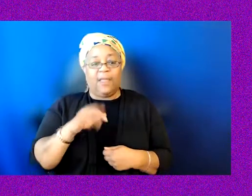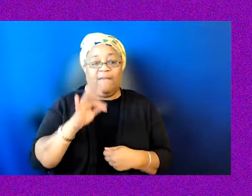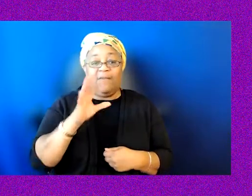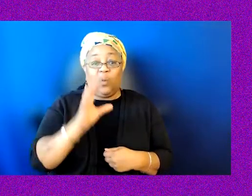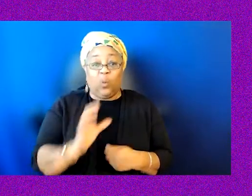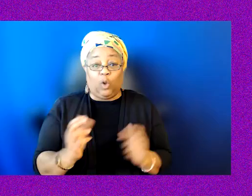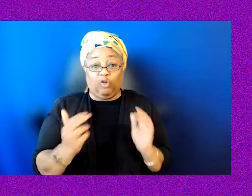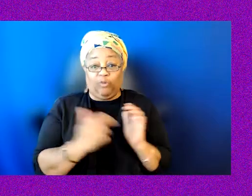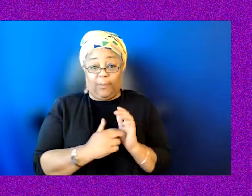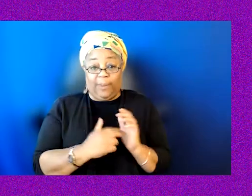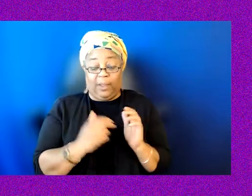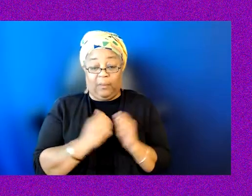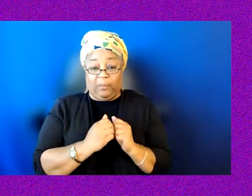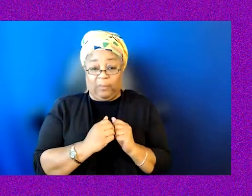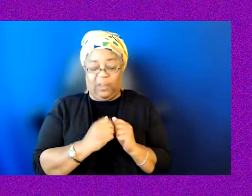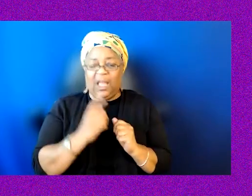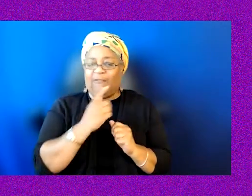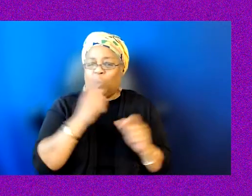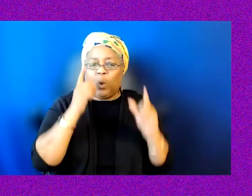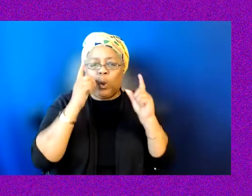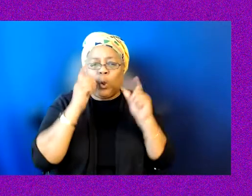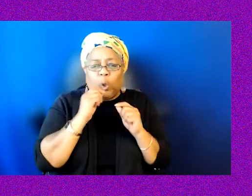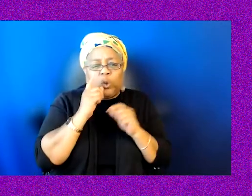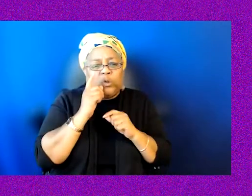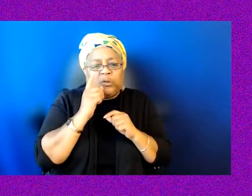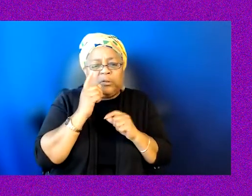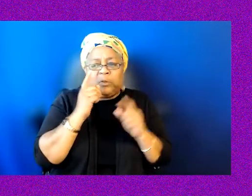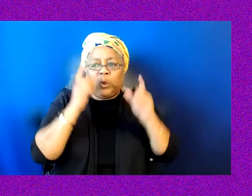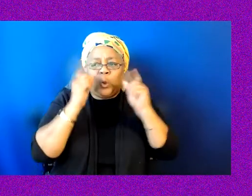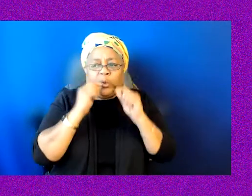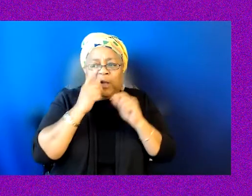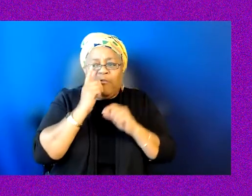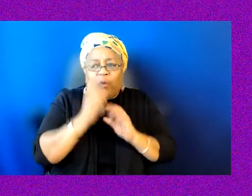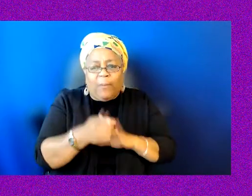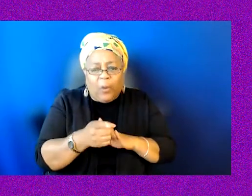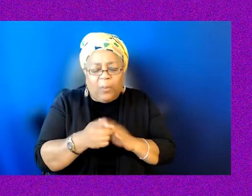vez. Si quiere empezar así, cerrando los ojos.